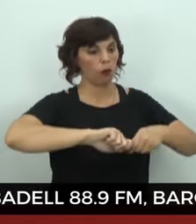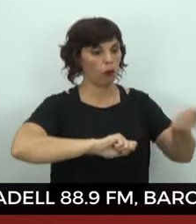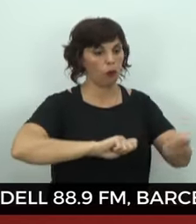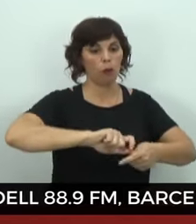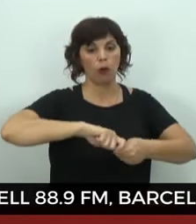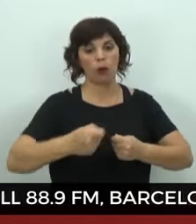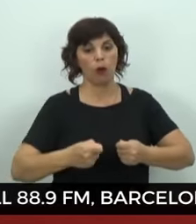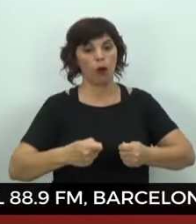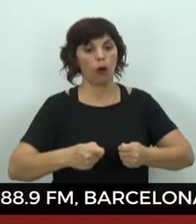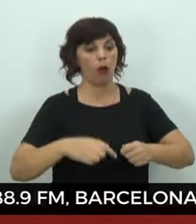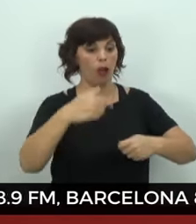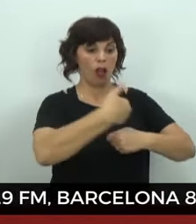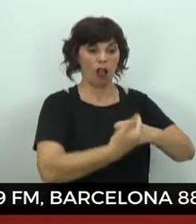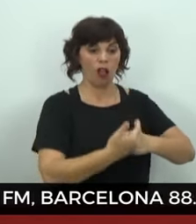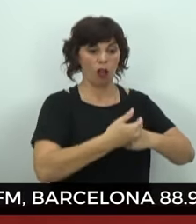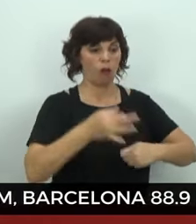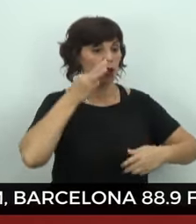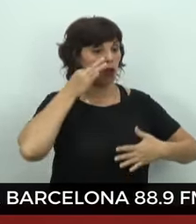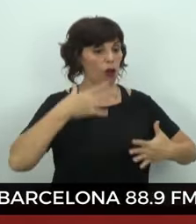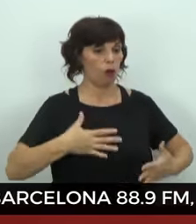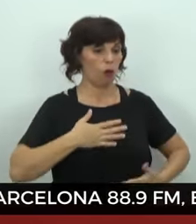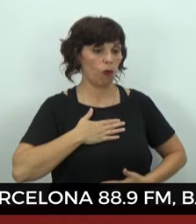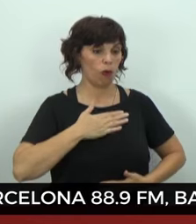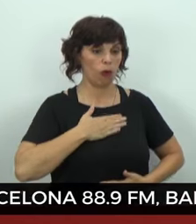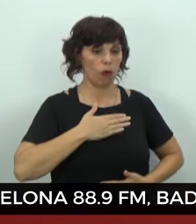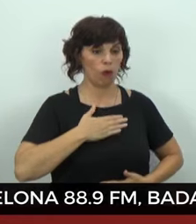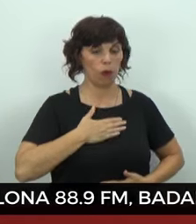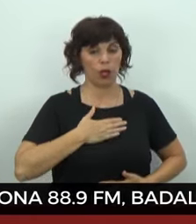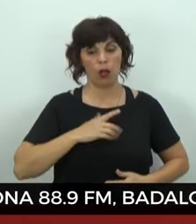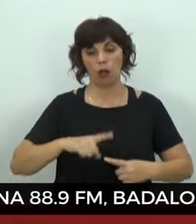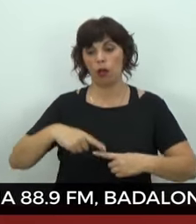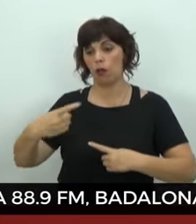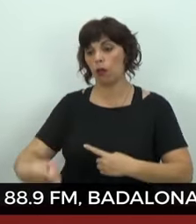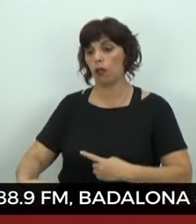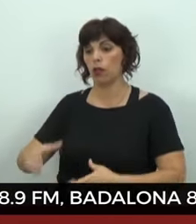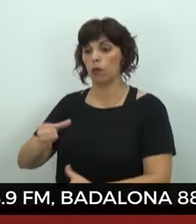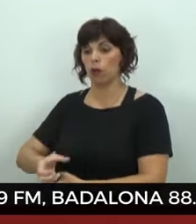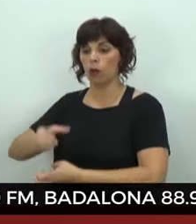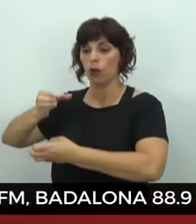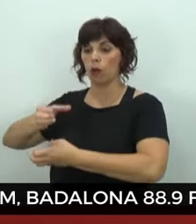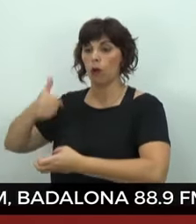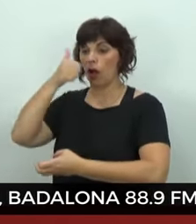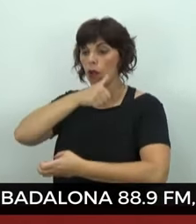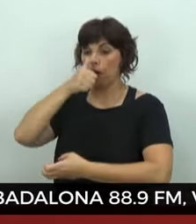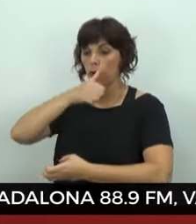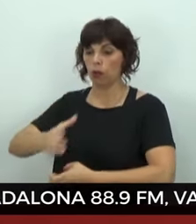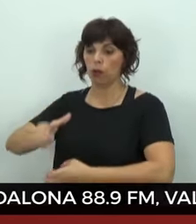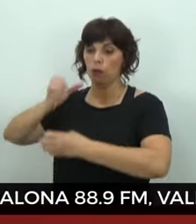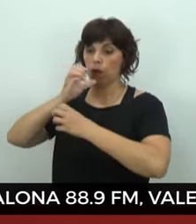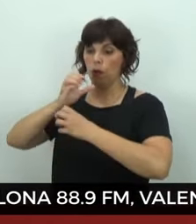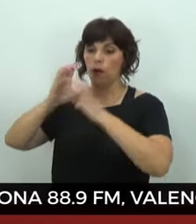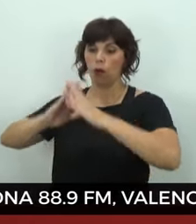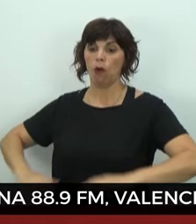la copa y dijo, esta es la copa del nuevo pacto. El nuevo pacto. El pacto de